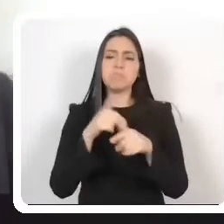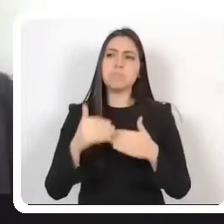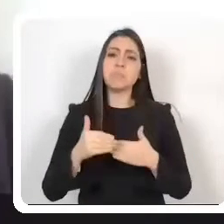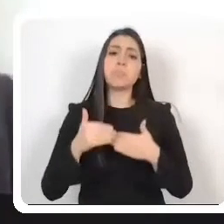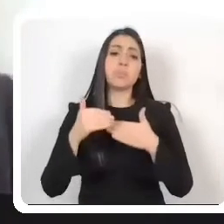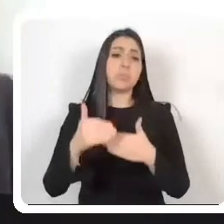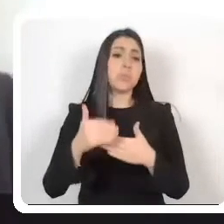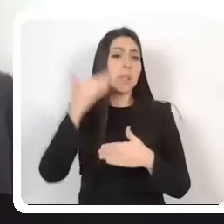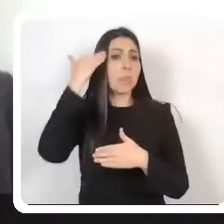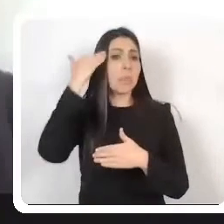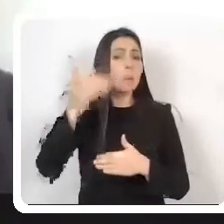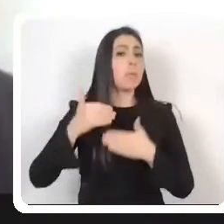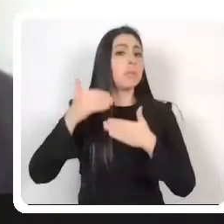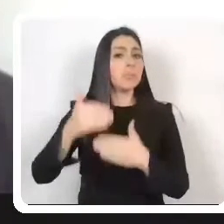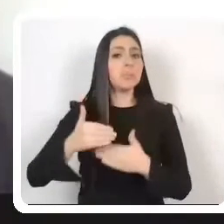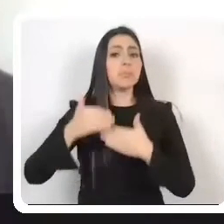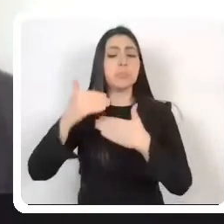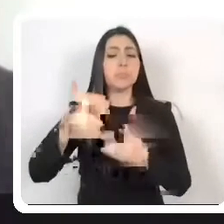tiempo.